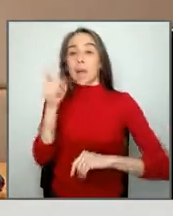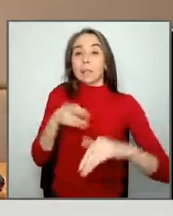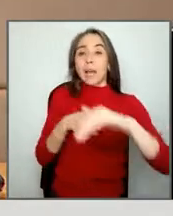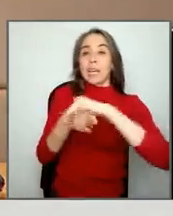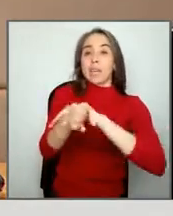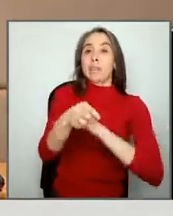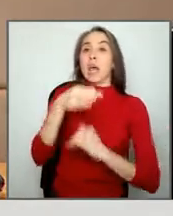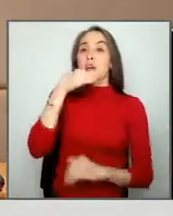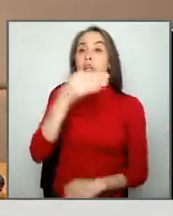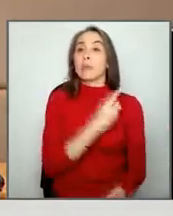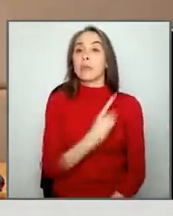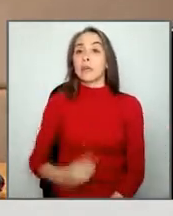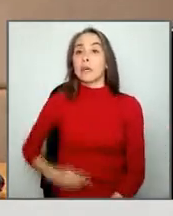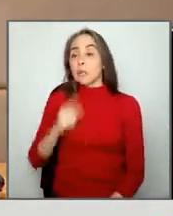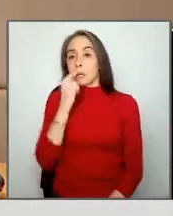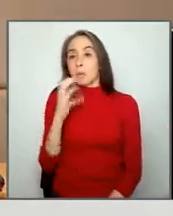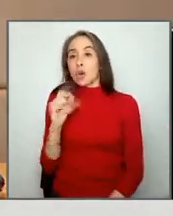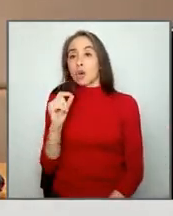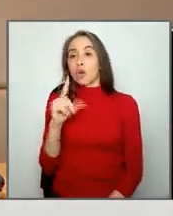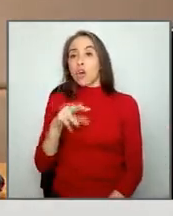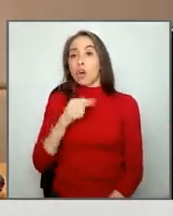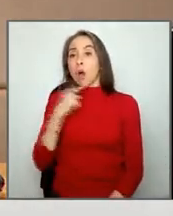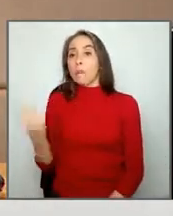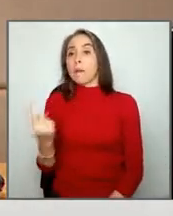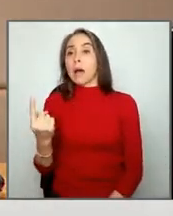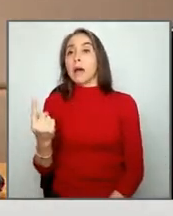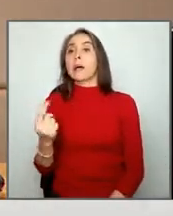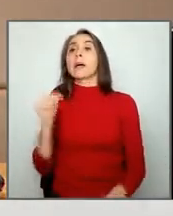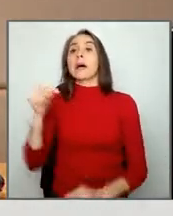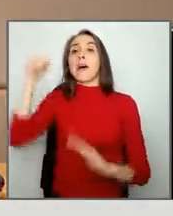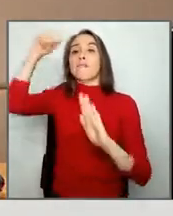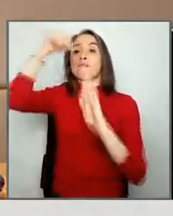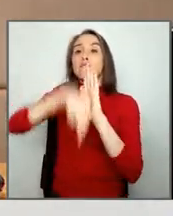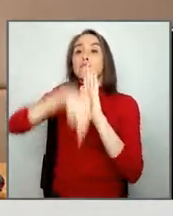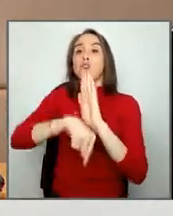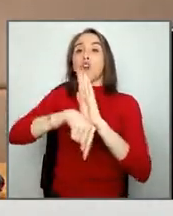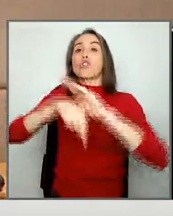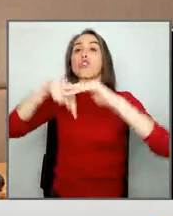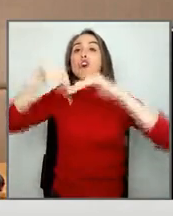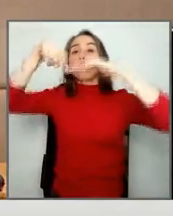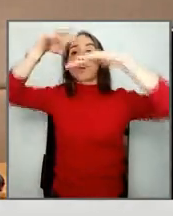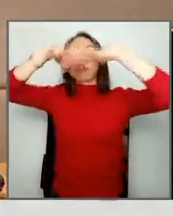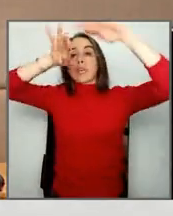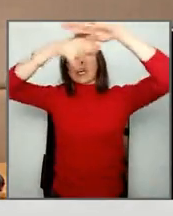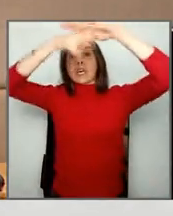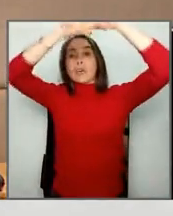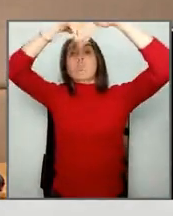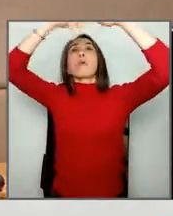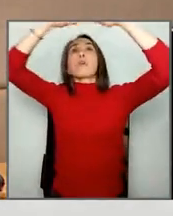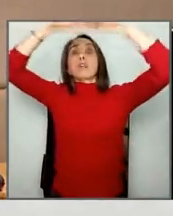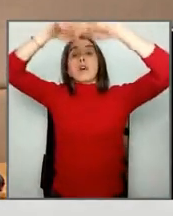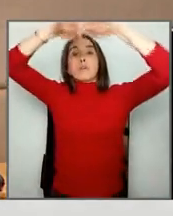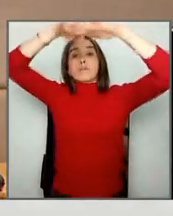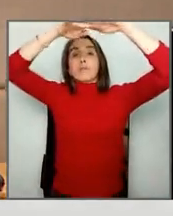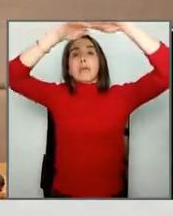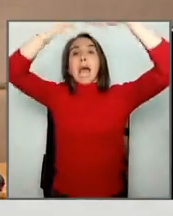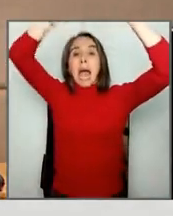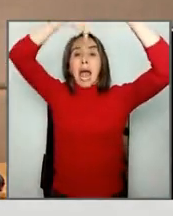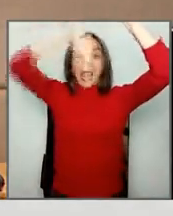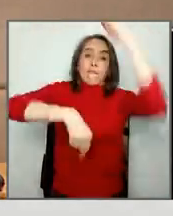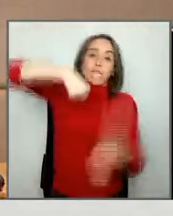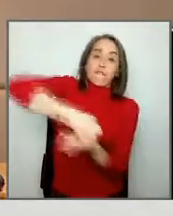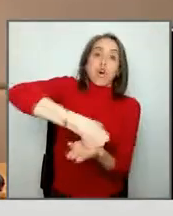el diputado coloma por su intermedio al fondo del asunto al fondo de los cultivos donde se acumula la materia orgánica donde se